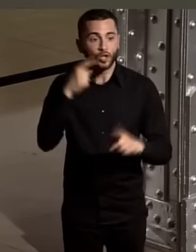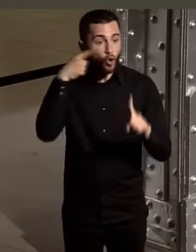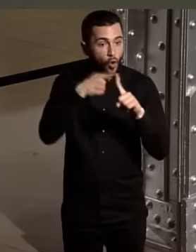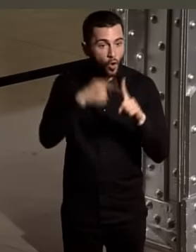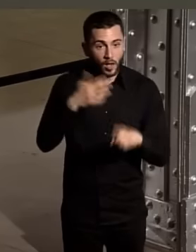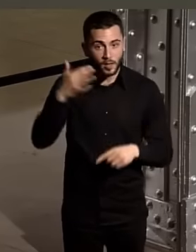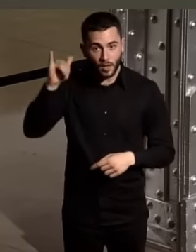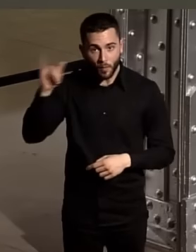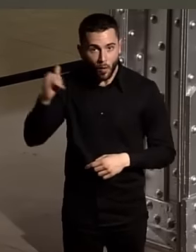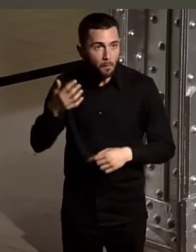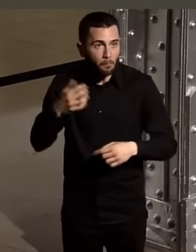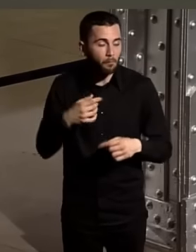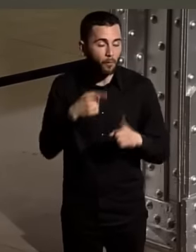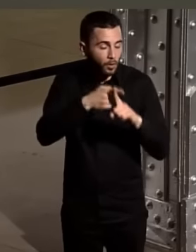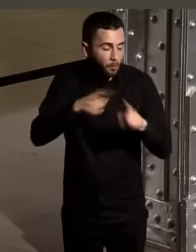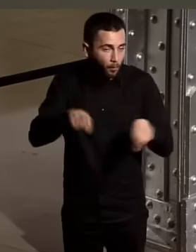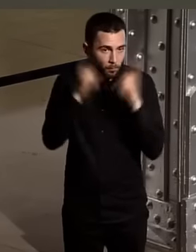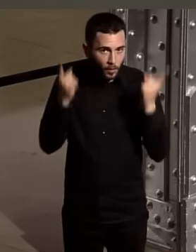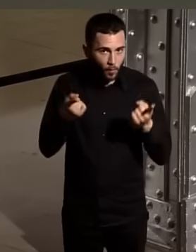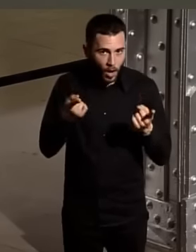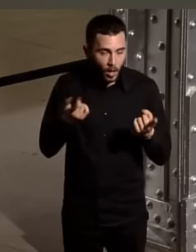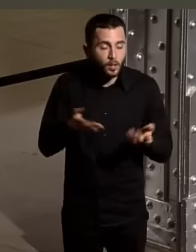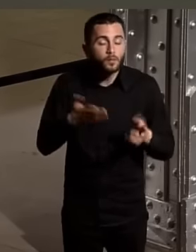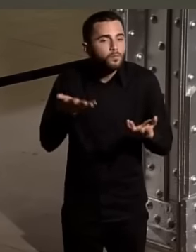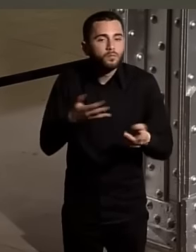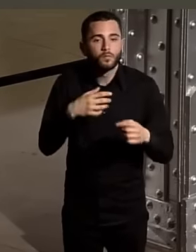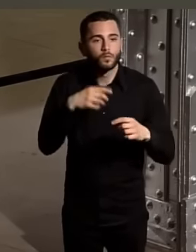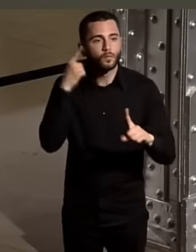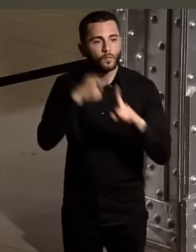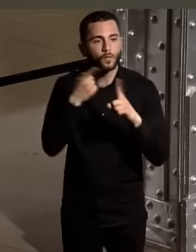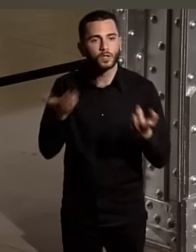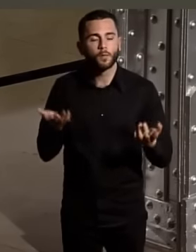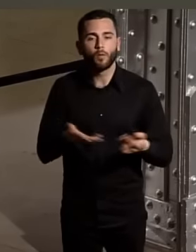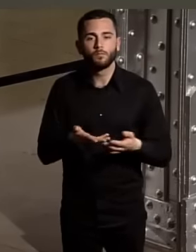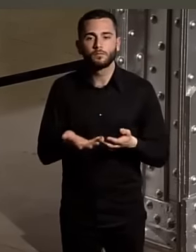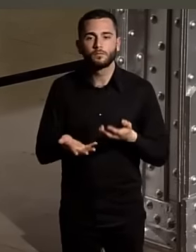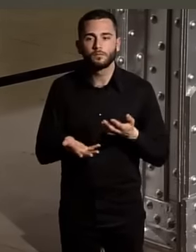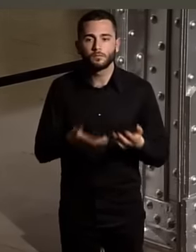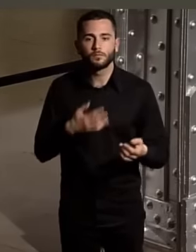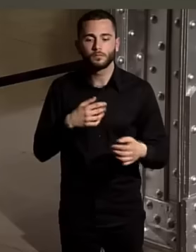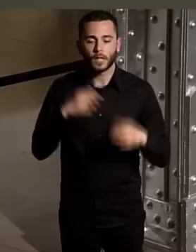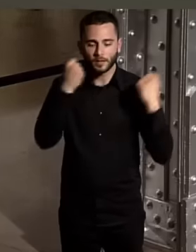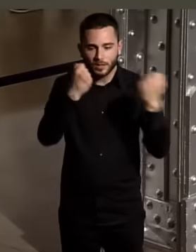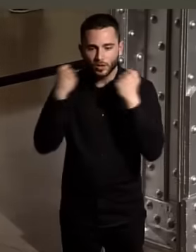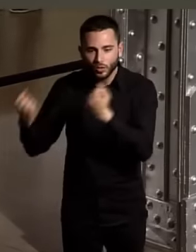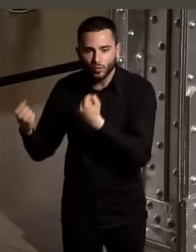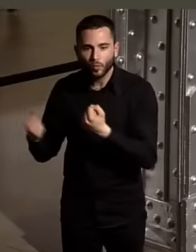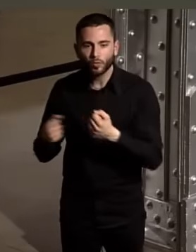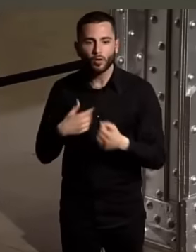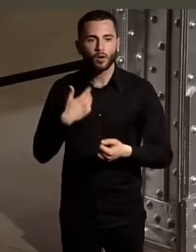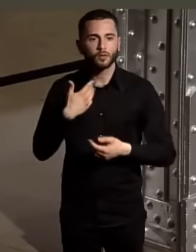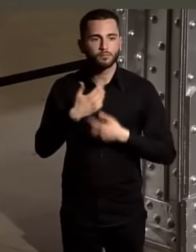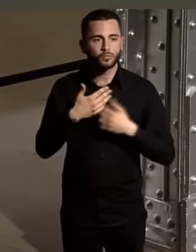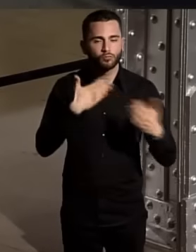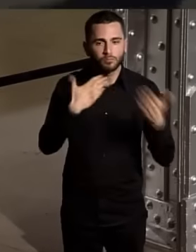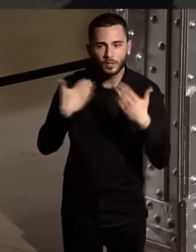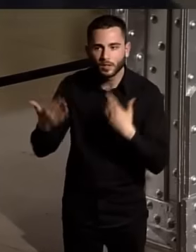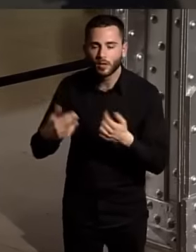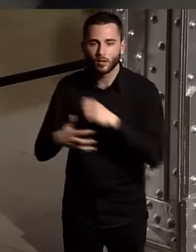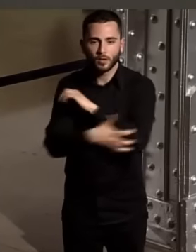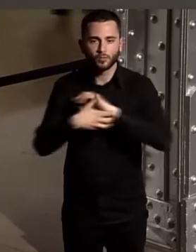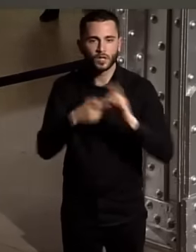de X funciona mejor en el en los instituciones del Banco Mundial el banco interamericano de desarrollo que luchan contra la